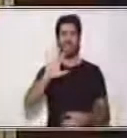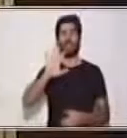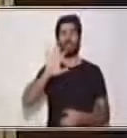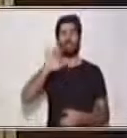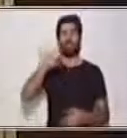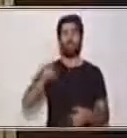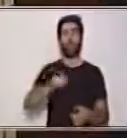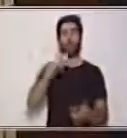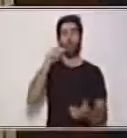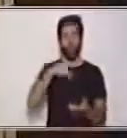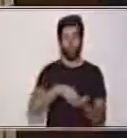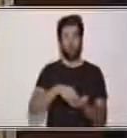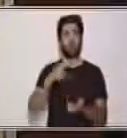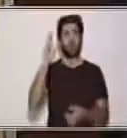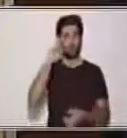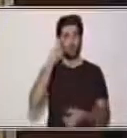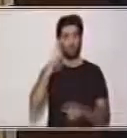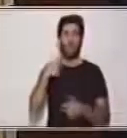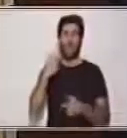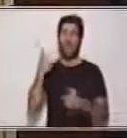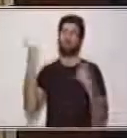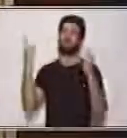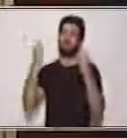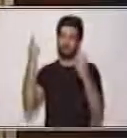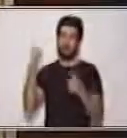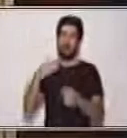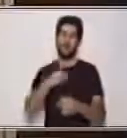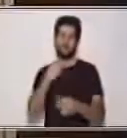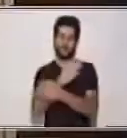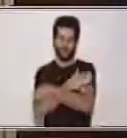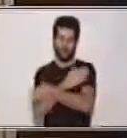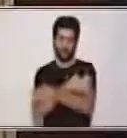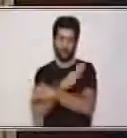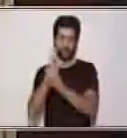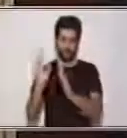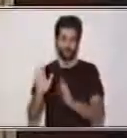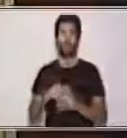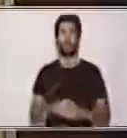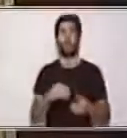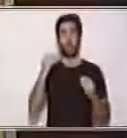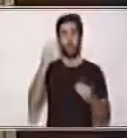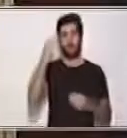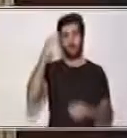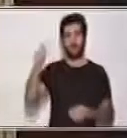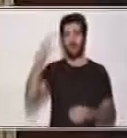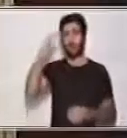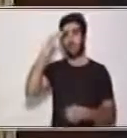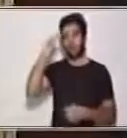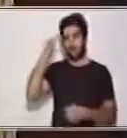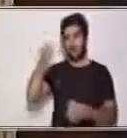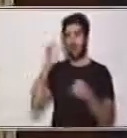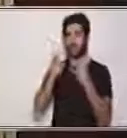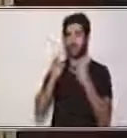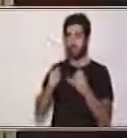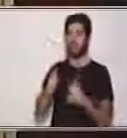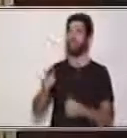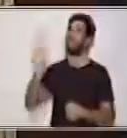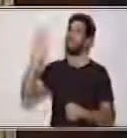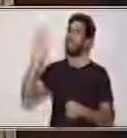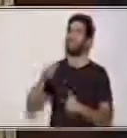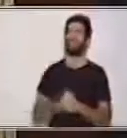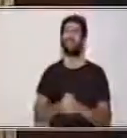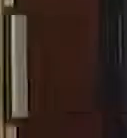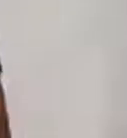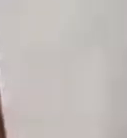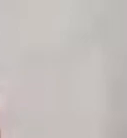a que compartas estas fechas con quienes estén contigo en este momento. Agradecemos a Pablo la interpretación de lengua